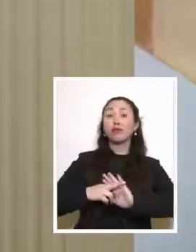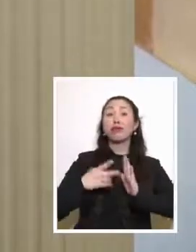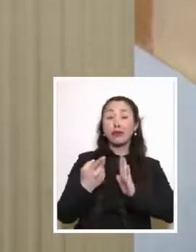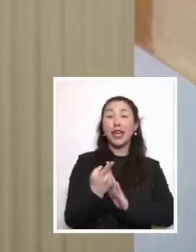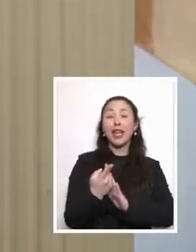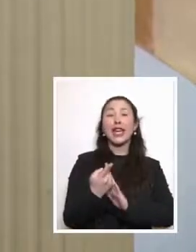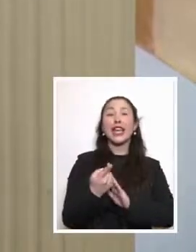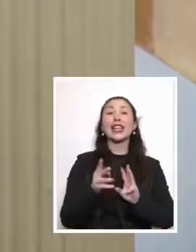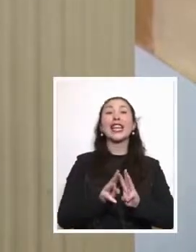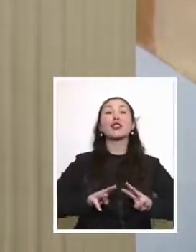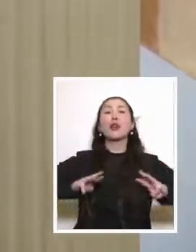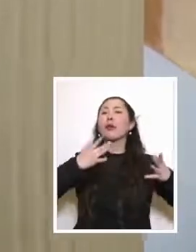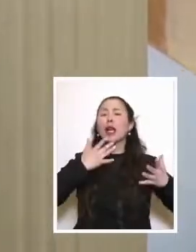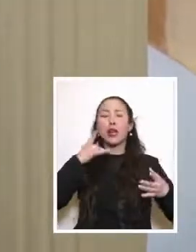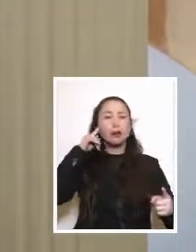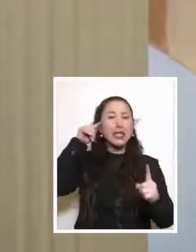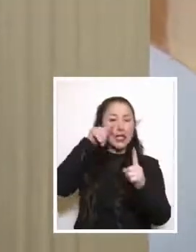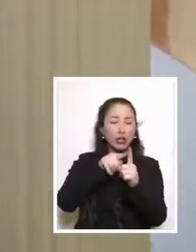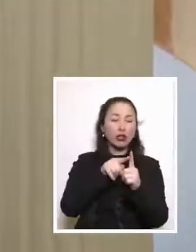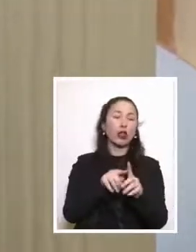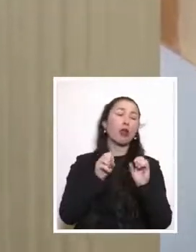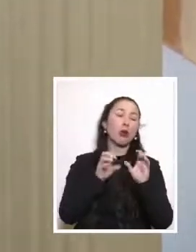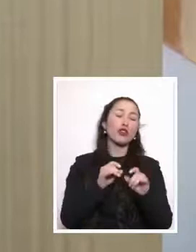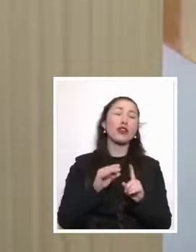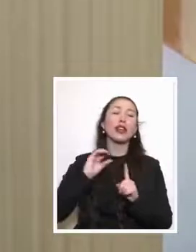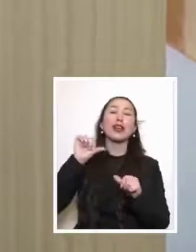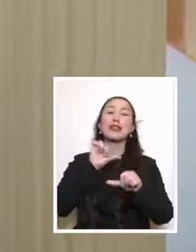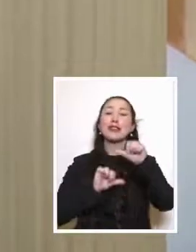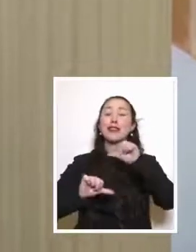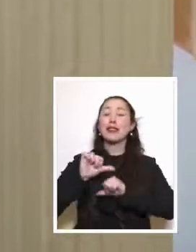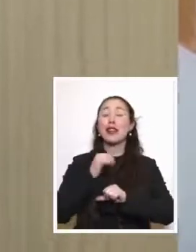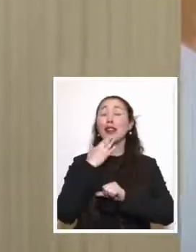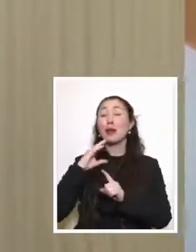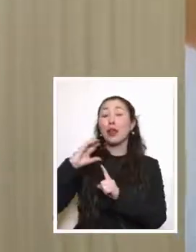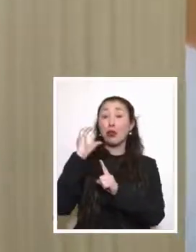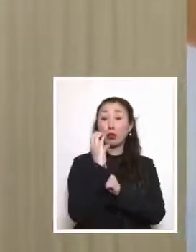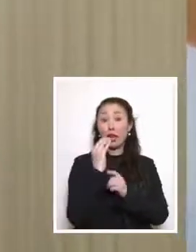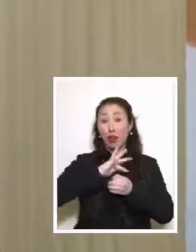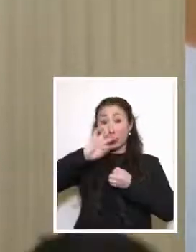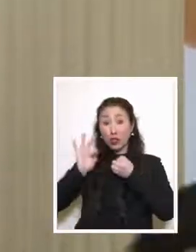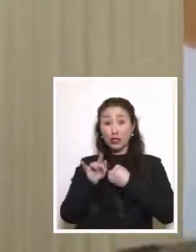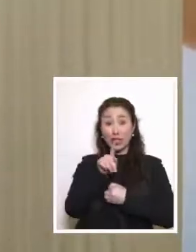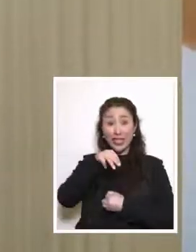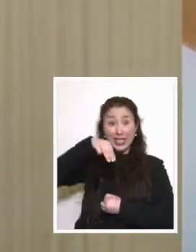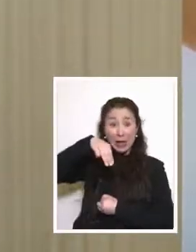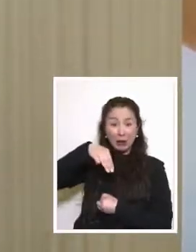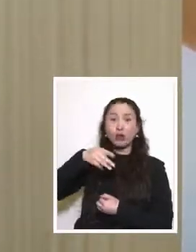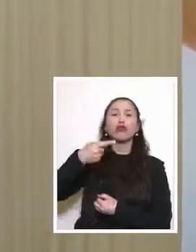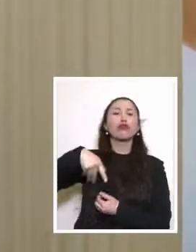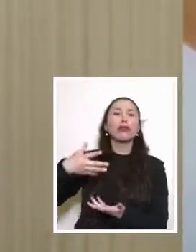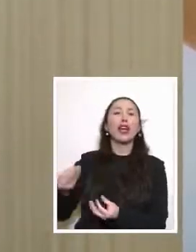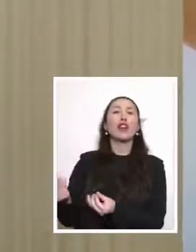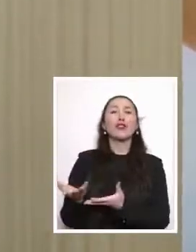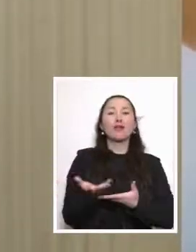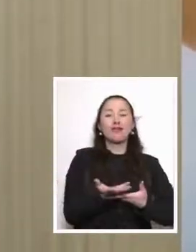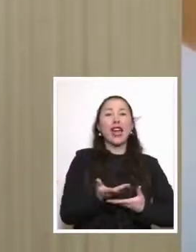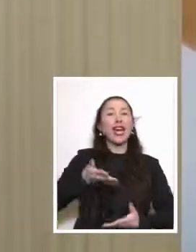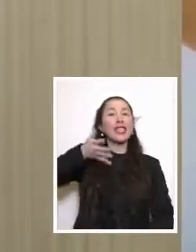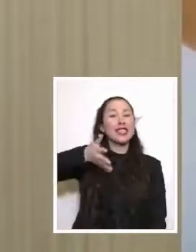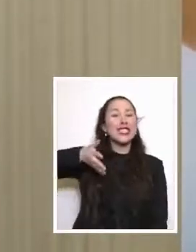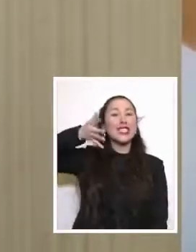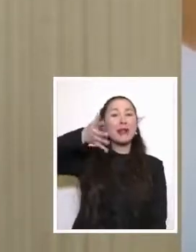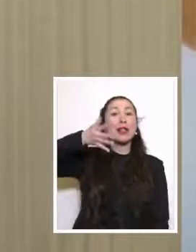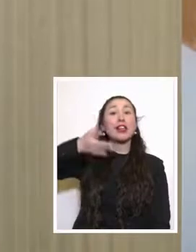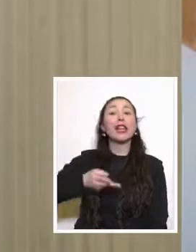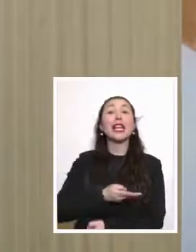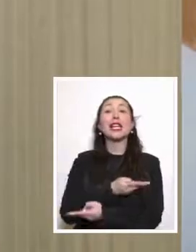las Naciones Unidas para la Educación, la Ciencia y la Cultura y la Fundación SM, les damos la más cordial bienvenida a este seminario y lanzamiento